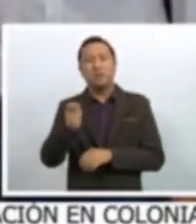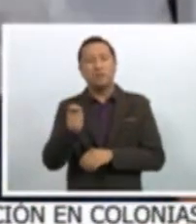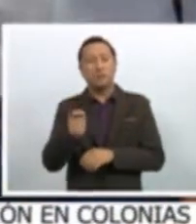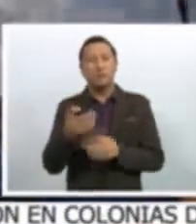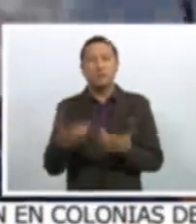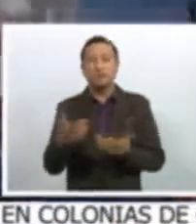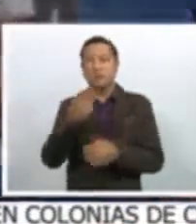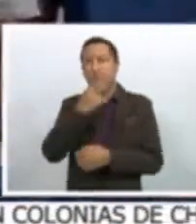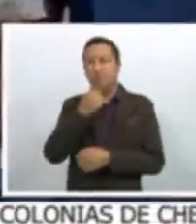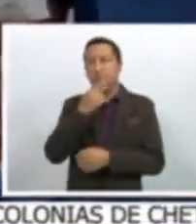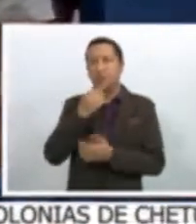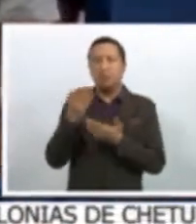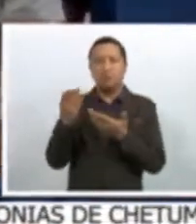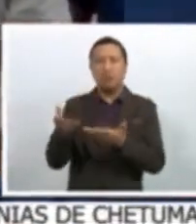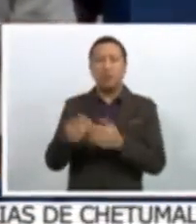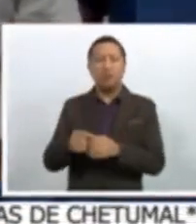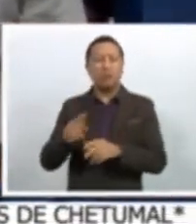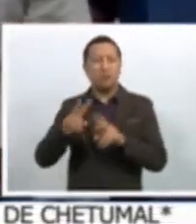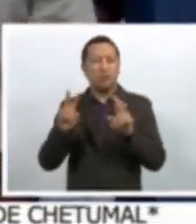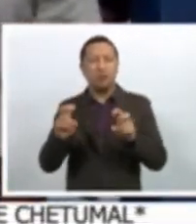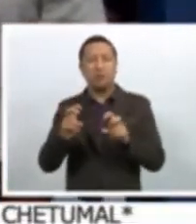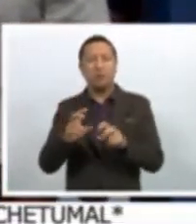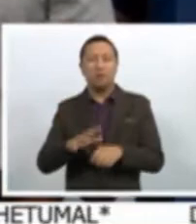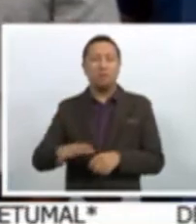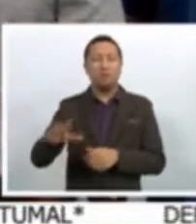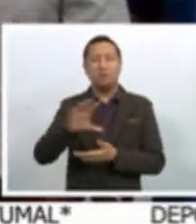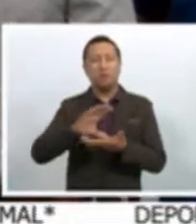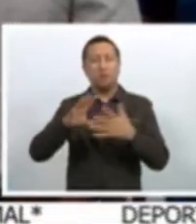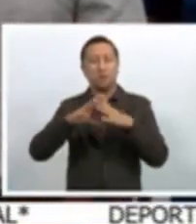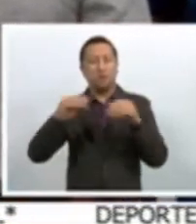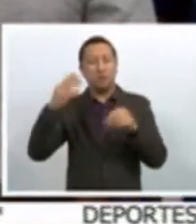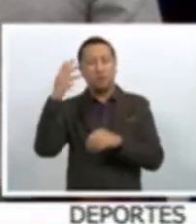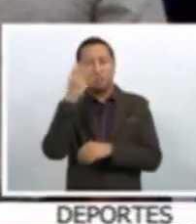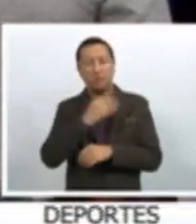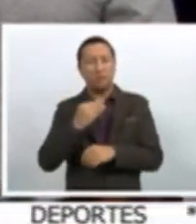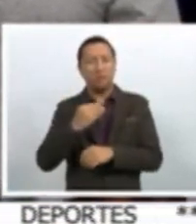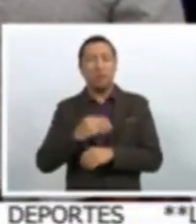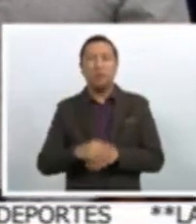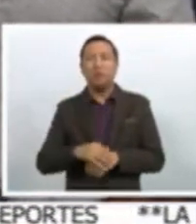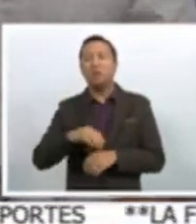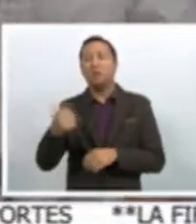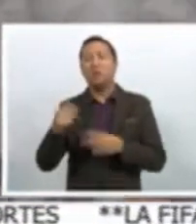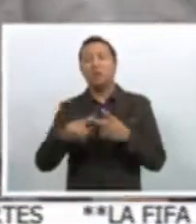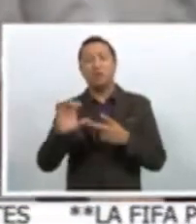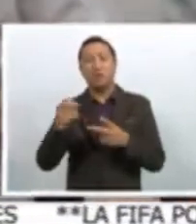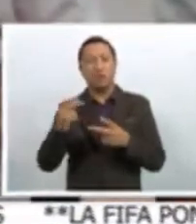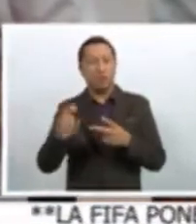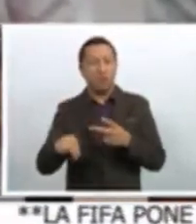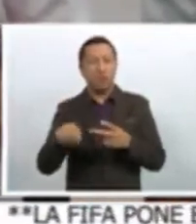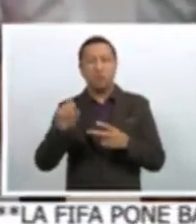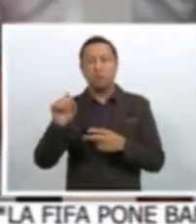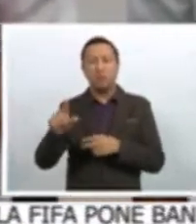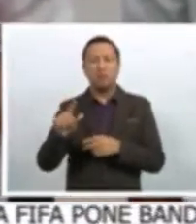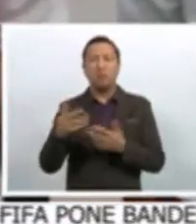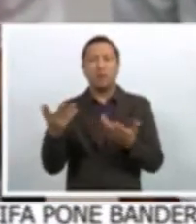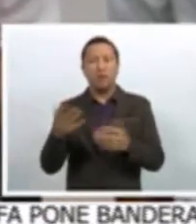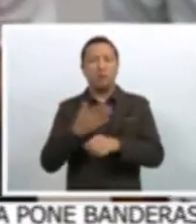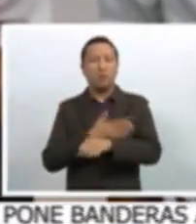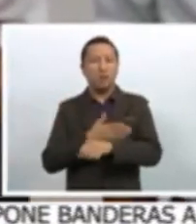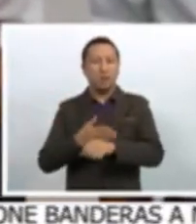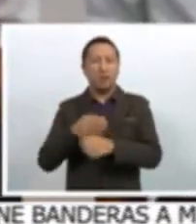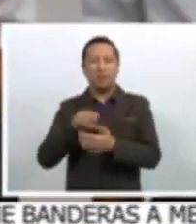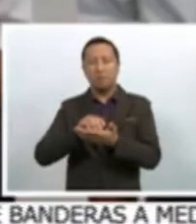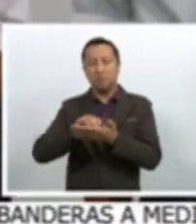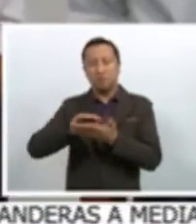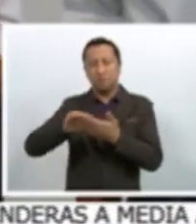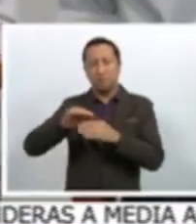obra Mi Lindo Cozumel. Asimismo, José Meléndez U, Juan Chan Burgos y Marco Aurelio Chan Burgos por obras talladas en madera. En joyería fina, los premios